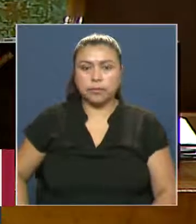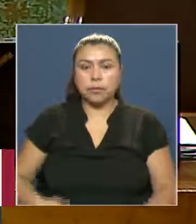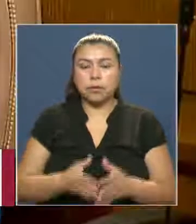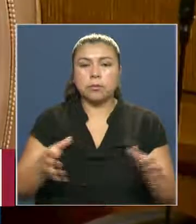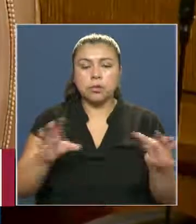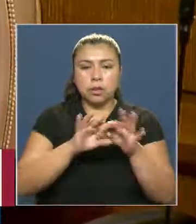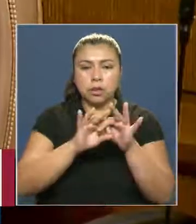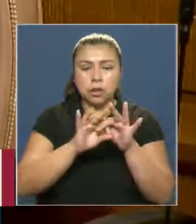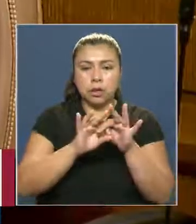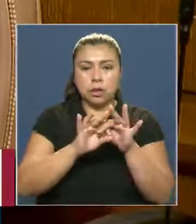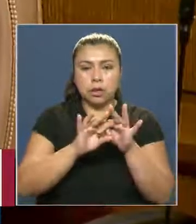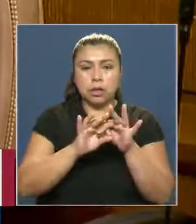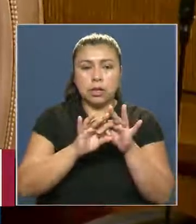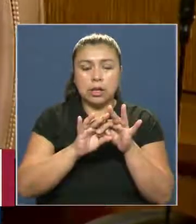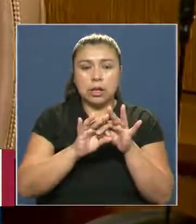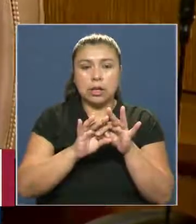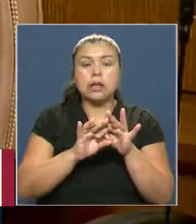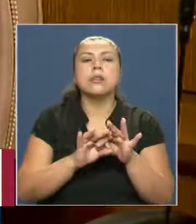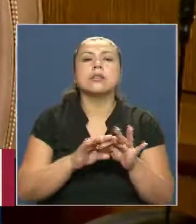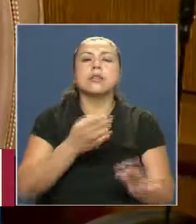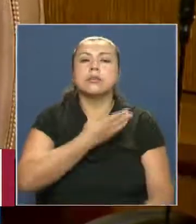Muchas gracias, estimada presidenta.